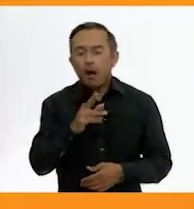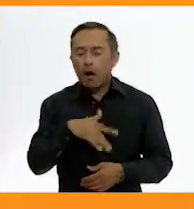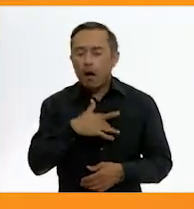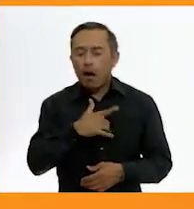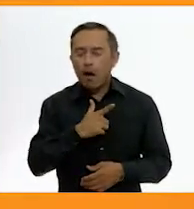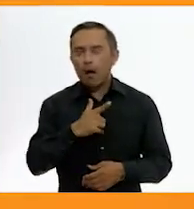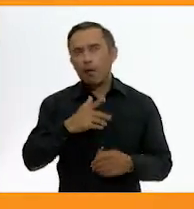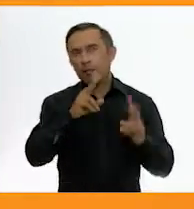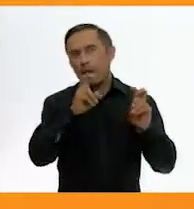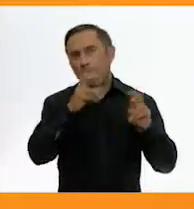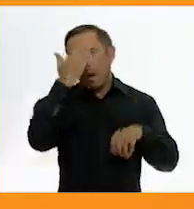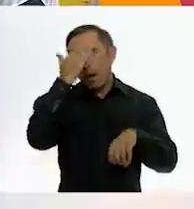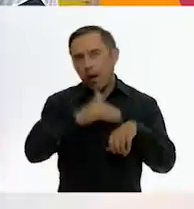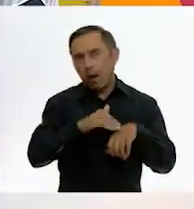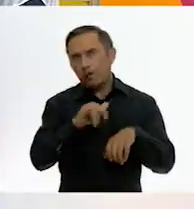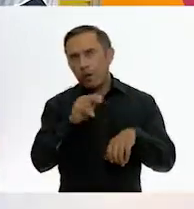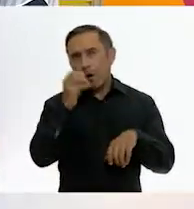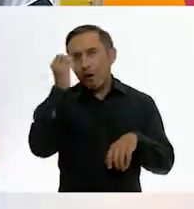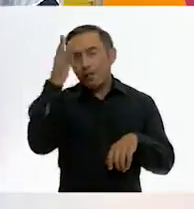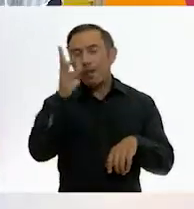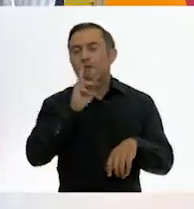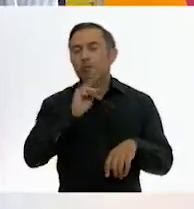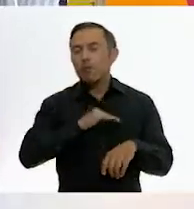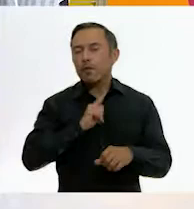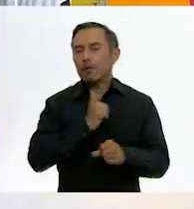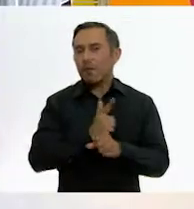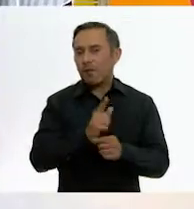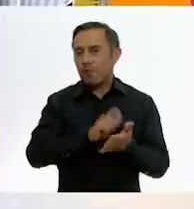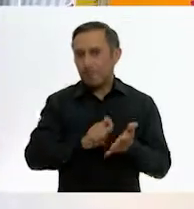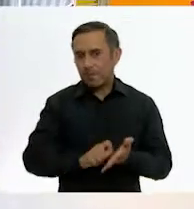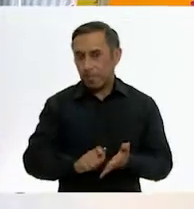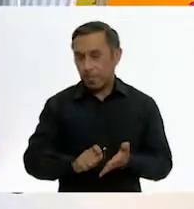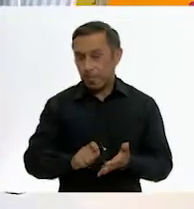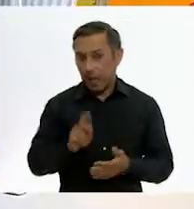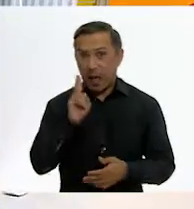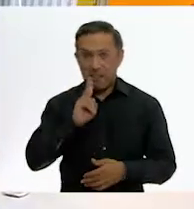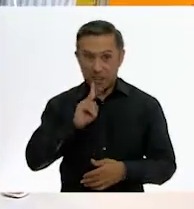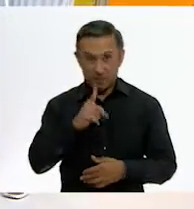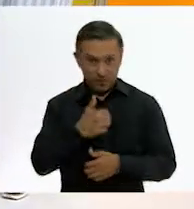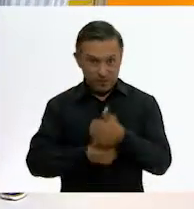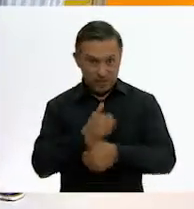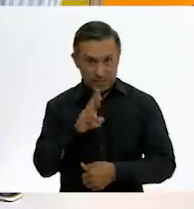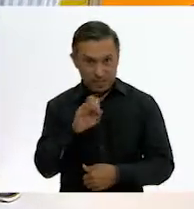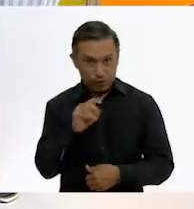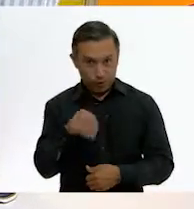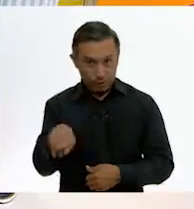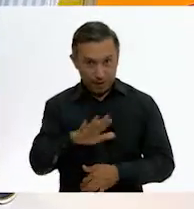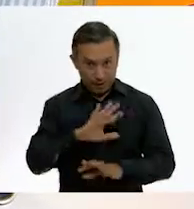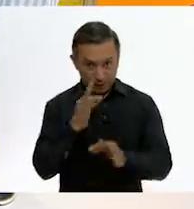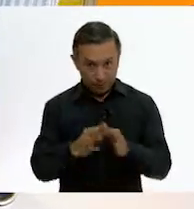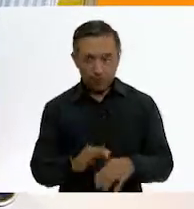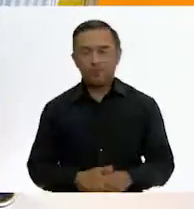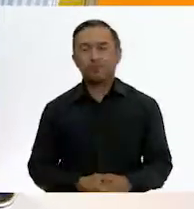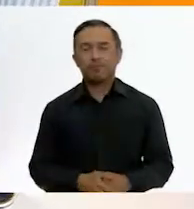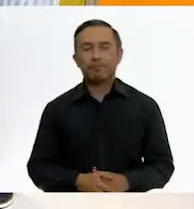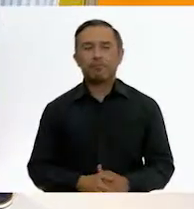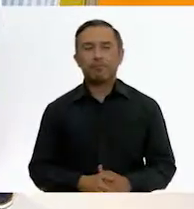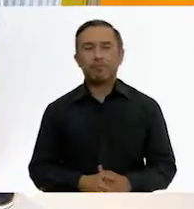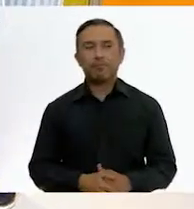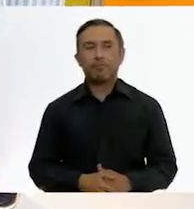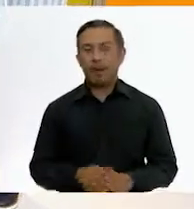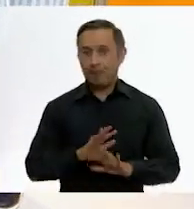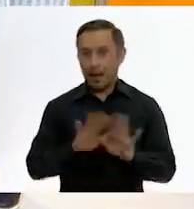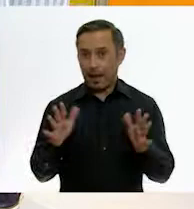recordado de nuestro tema que ahí les va un reto están listos y ahora si está muy claro